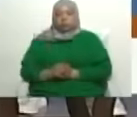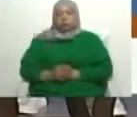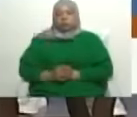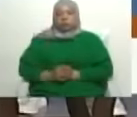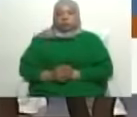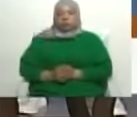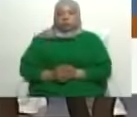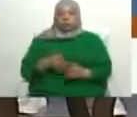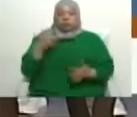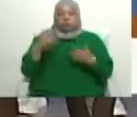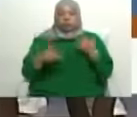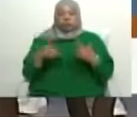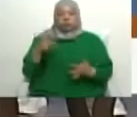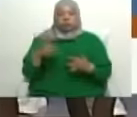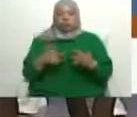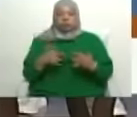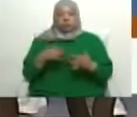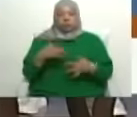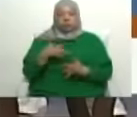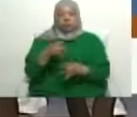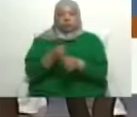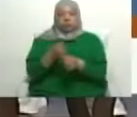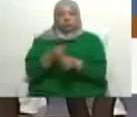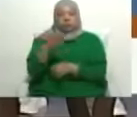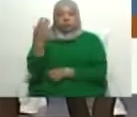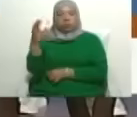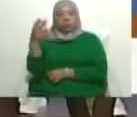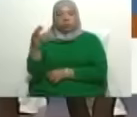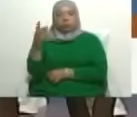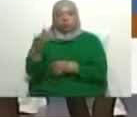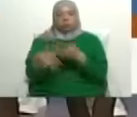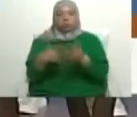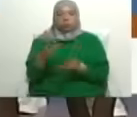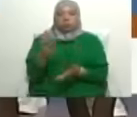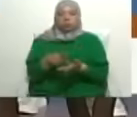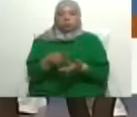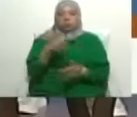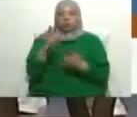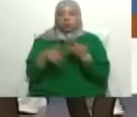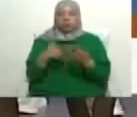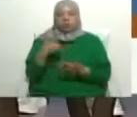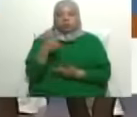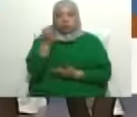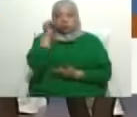a efectivos de inteligencia colombiano y de la Agencia Central de Inteligencia